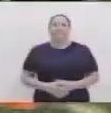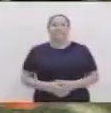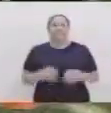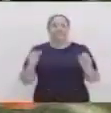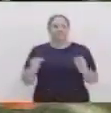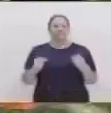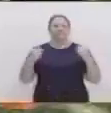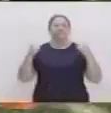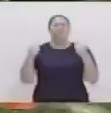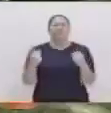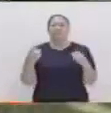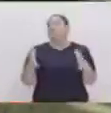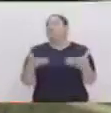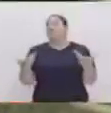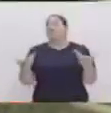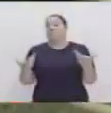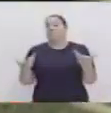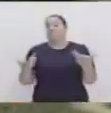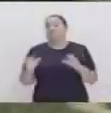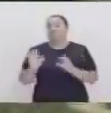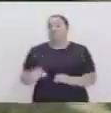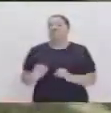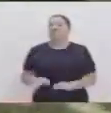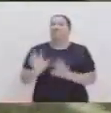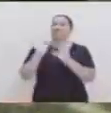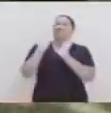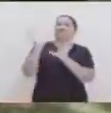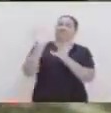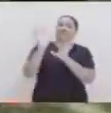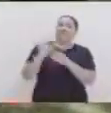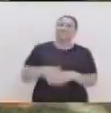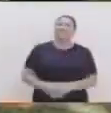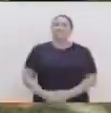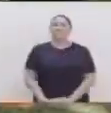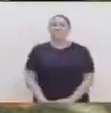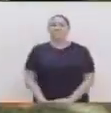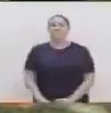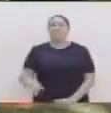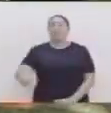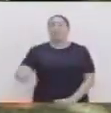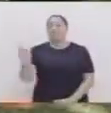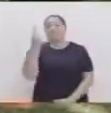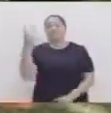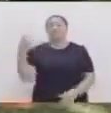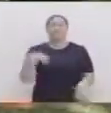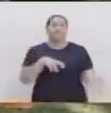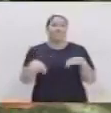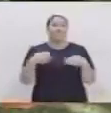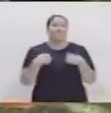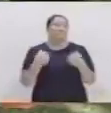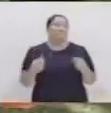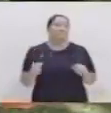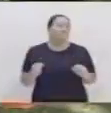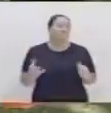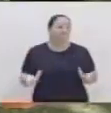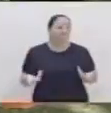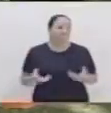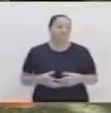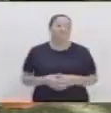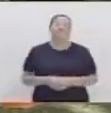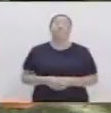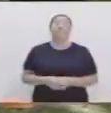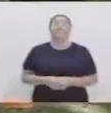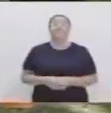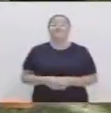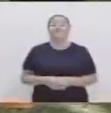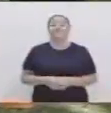fuerza en el baloncesto. Entonces, la primera actividad que voy a realizar